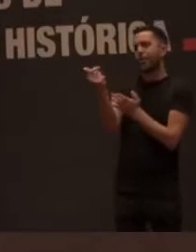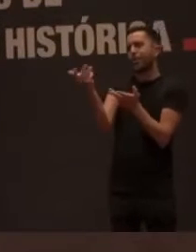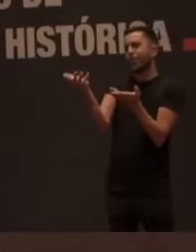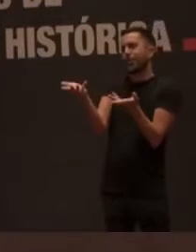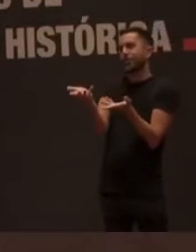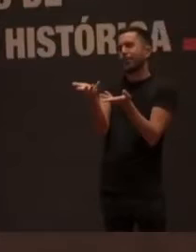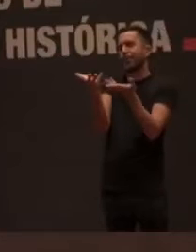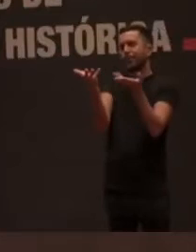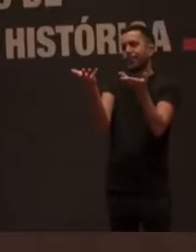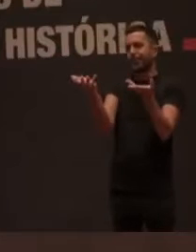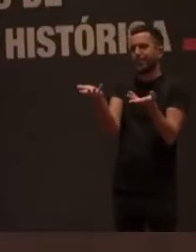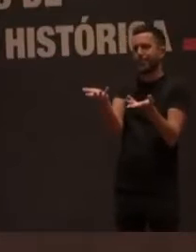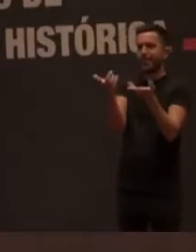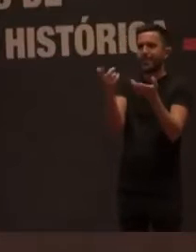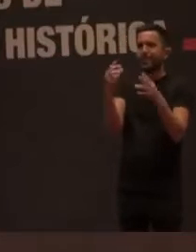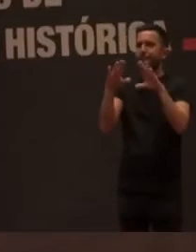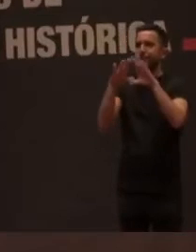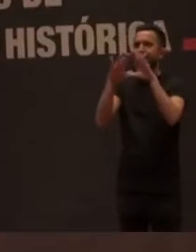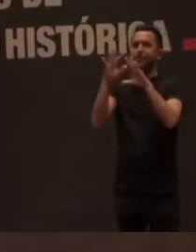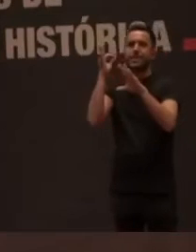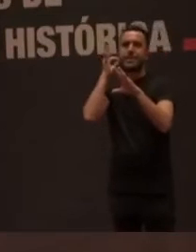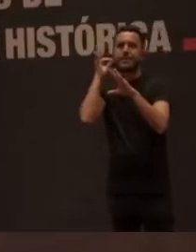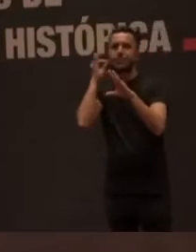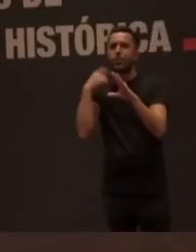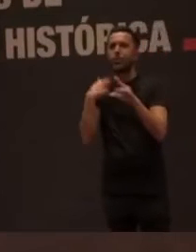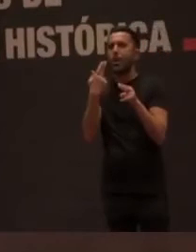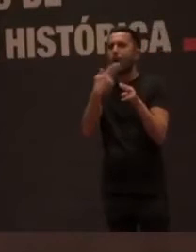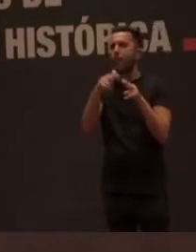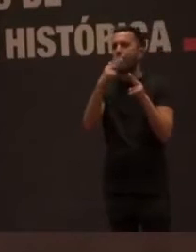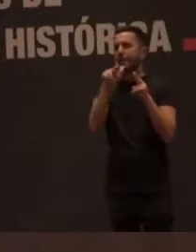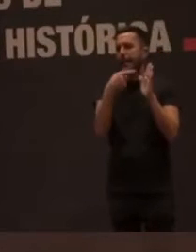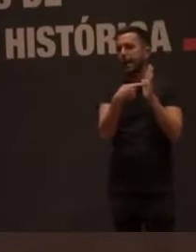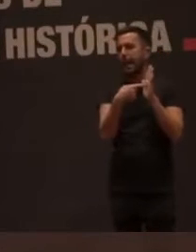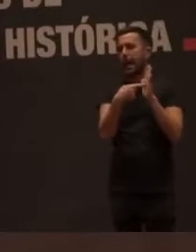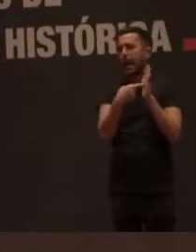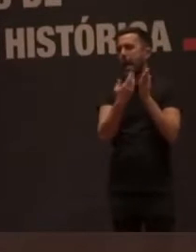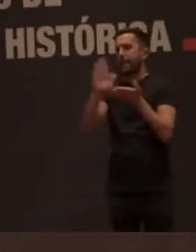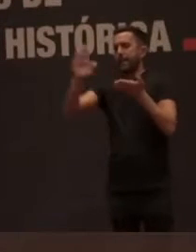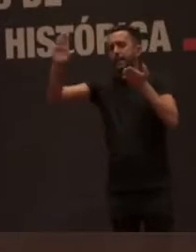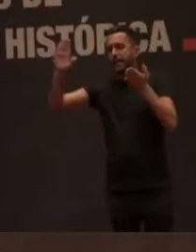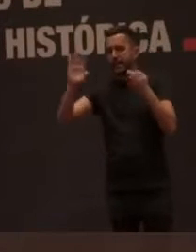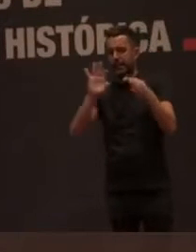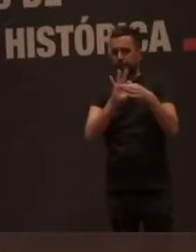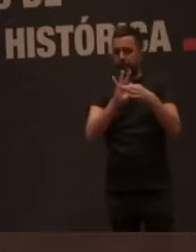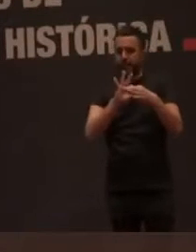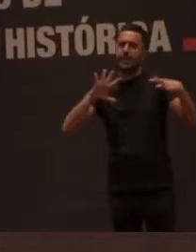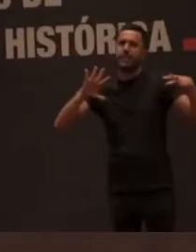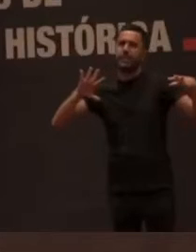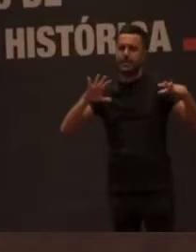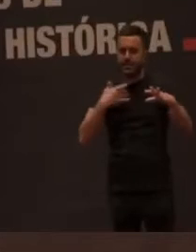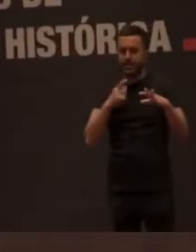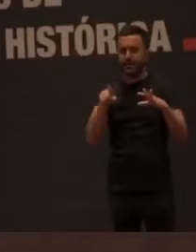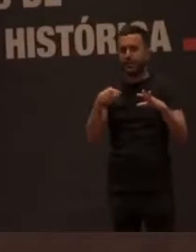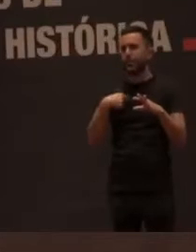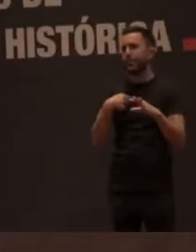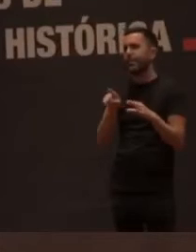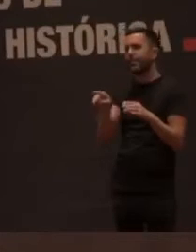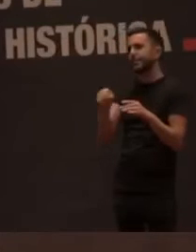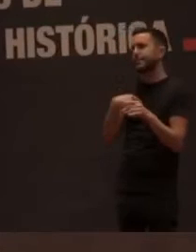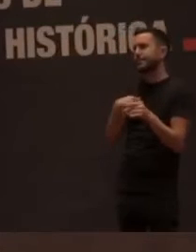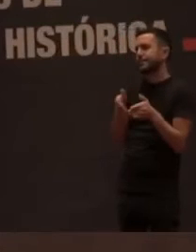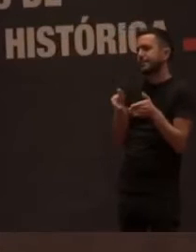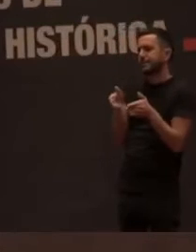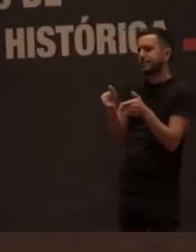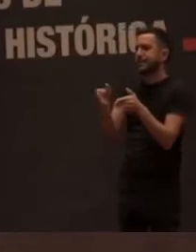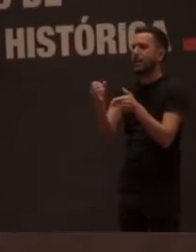se despoliticiza el tema del feminismo y ya se nos orienta toda esa potencia, se